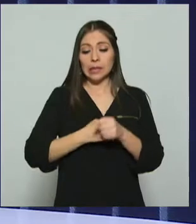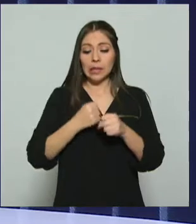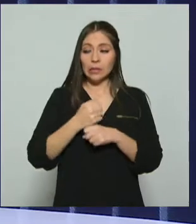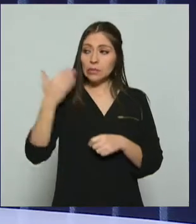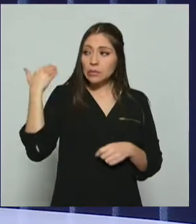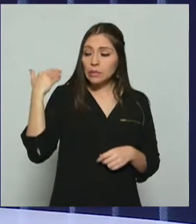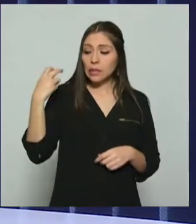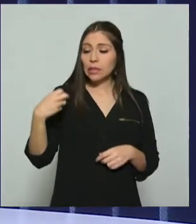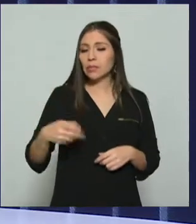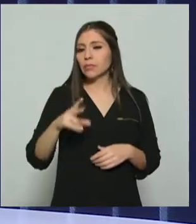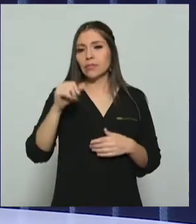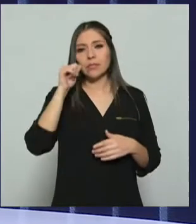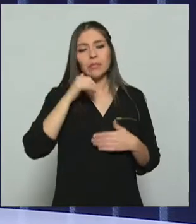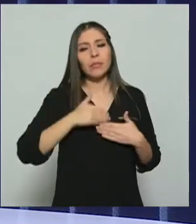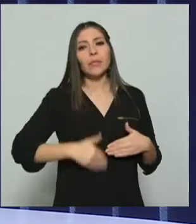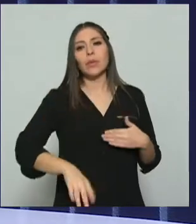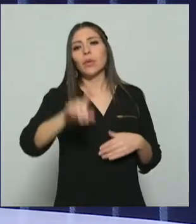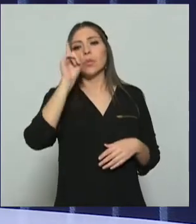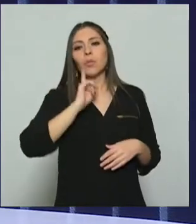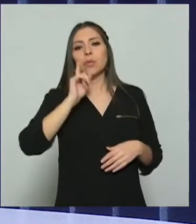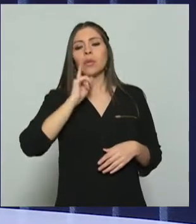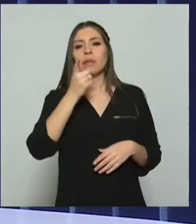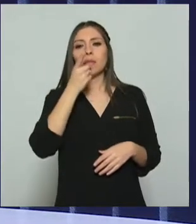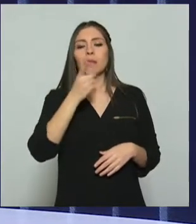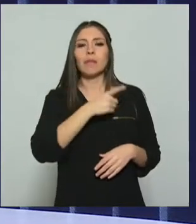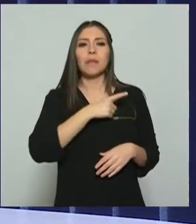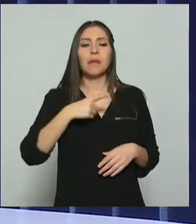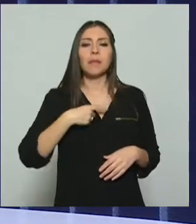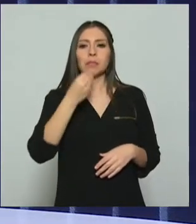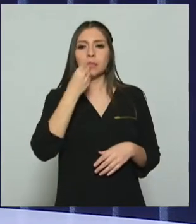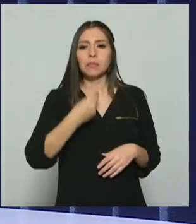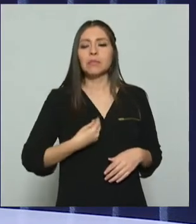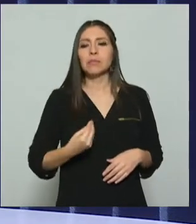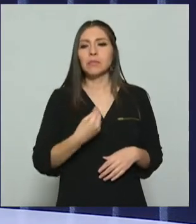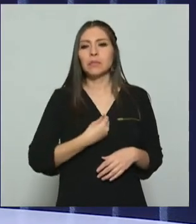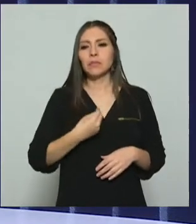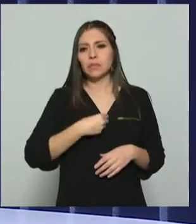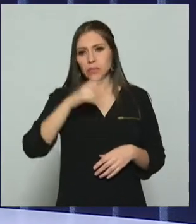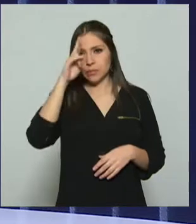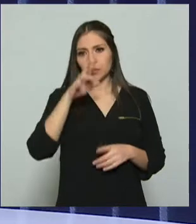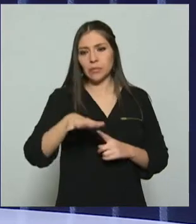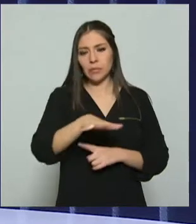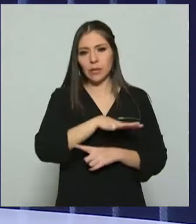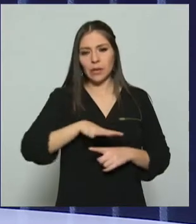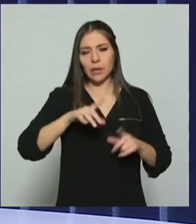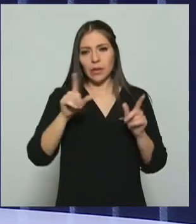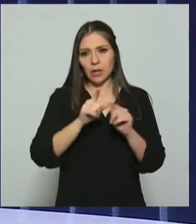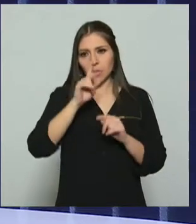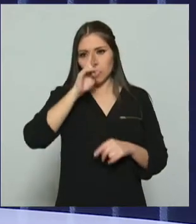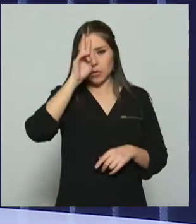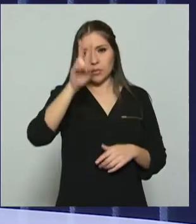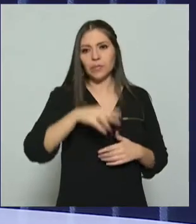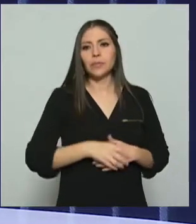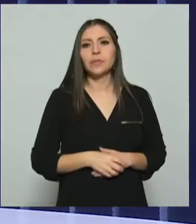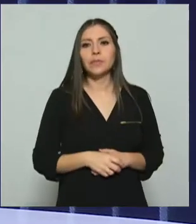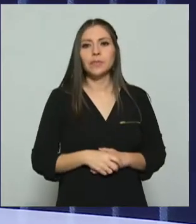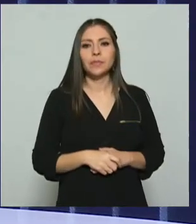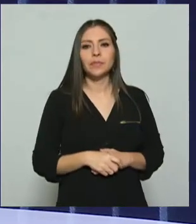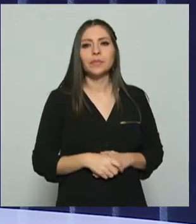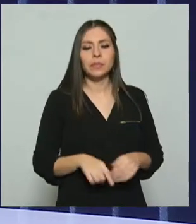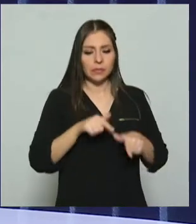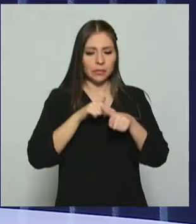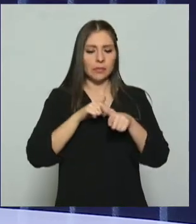vida, en donde las mujeres pues han tenido que pagar el plato roto en una sociedad violenta. Vamos a regresar, por supuesto, con este